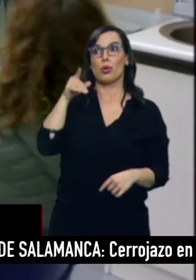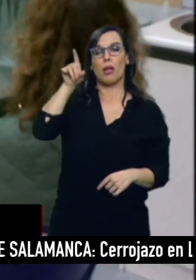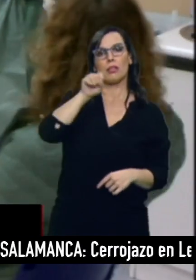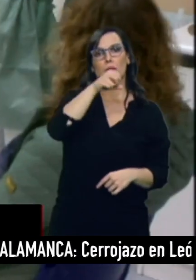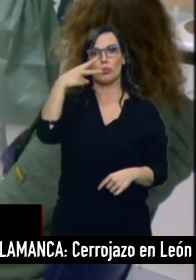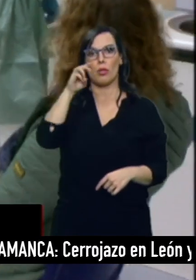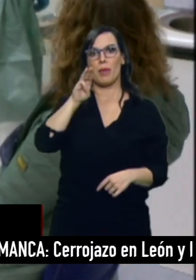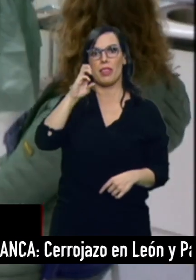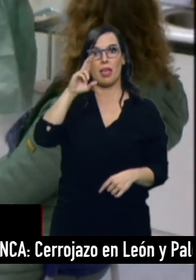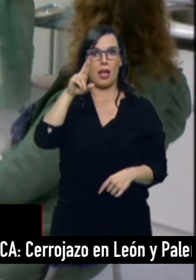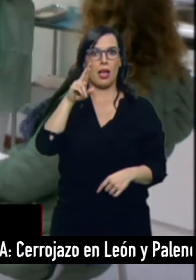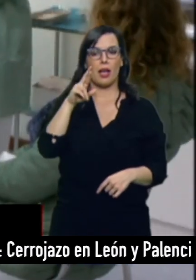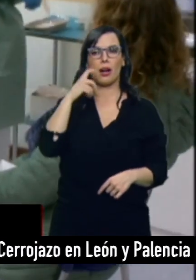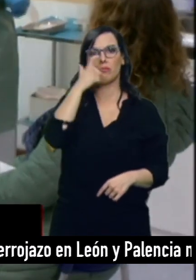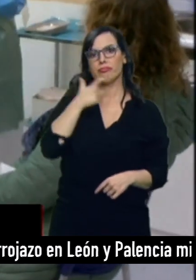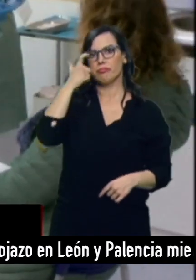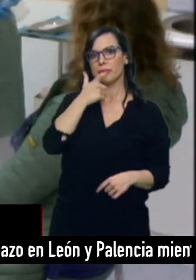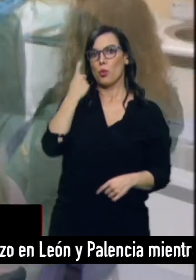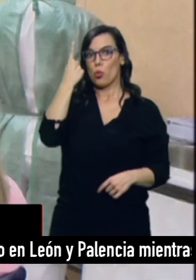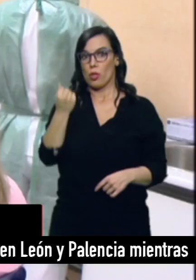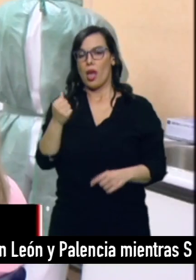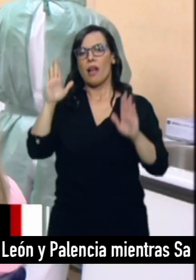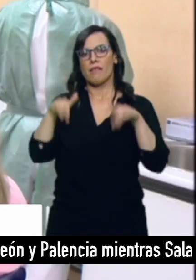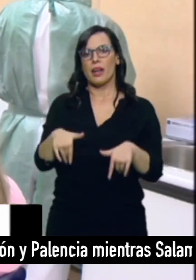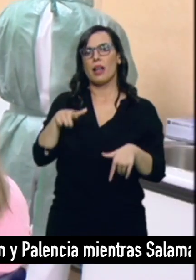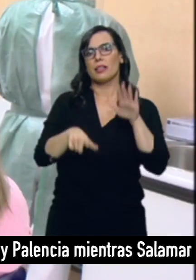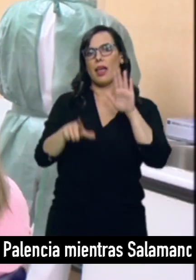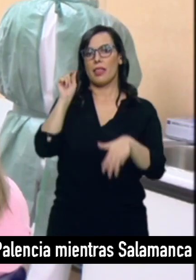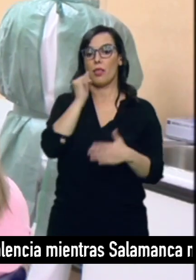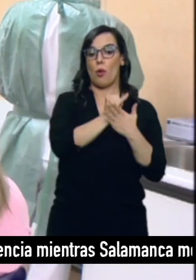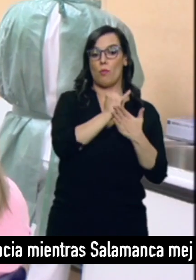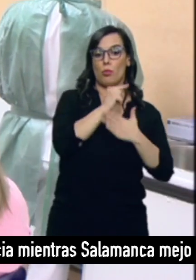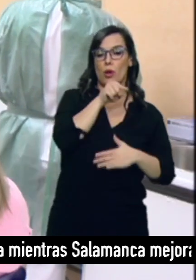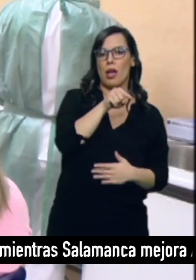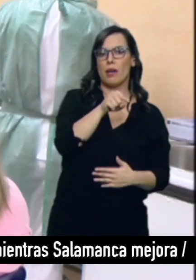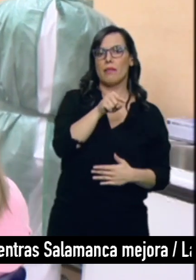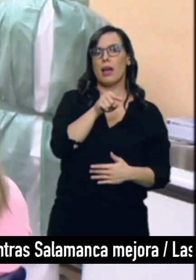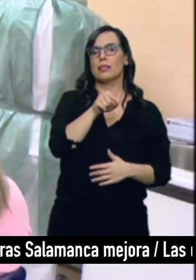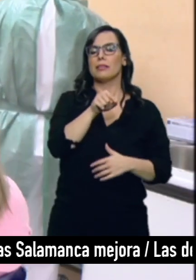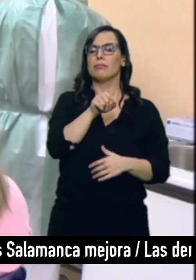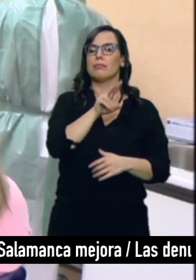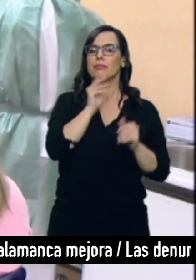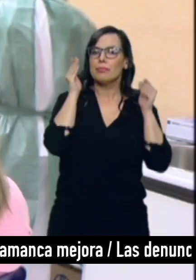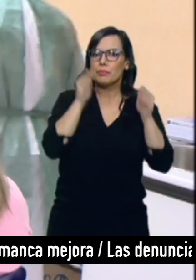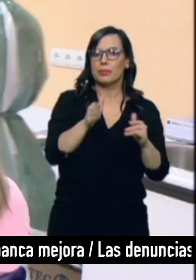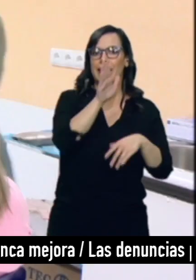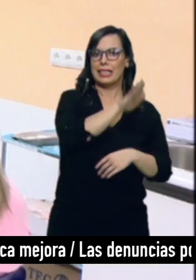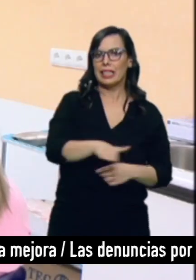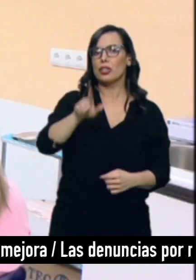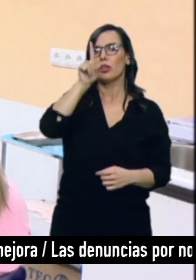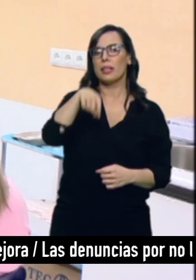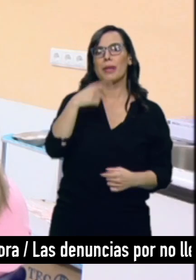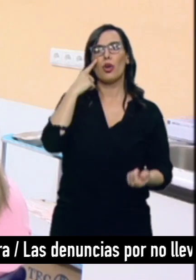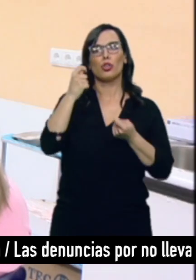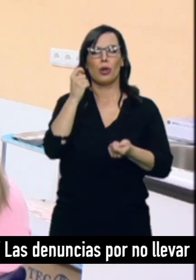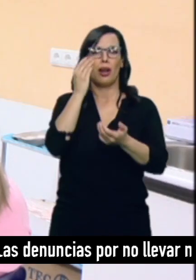resultados de la PCR se conocen en 24 horas, han decidido reservar los test de antígenos para pediatría y para el control de los contagios en